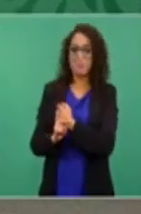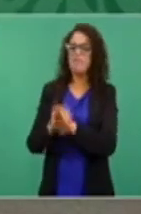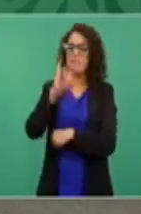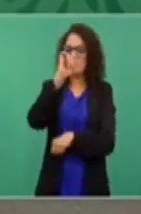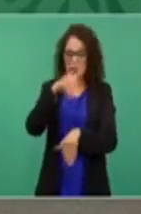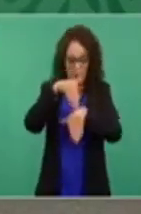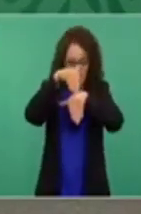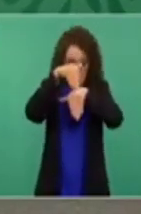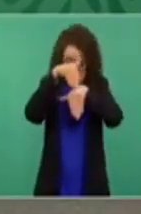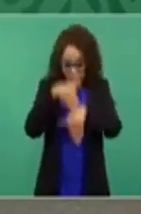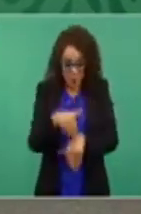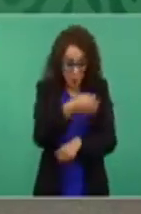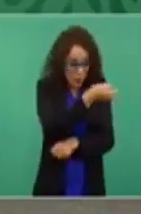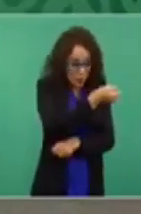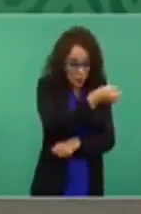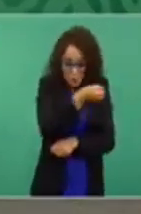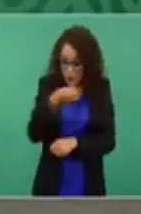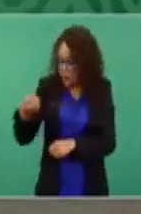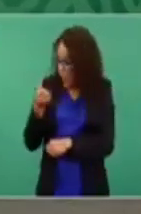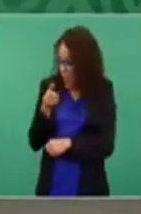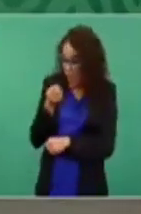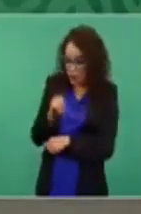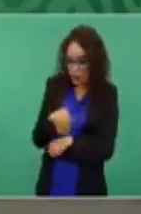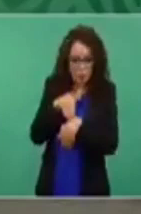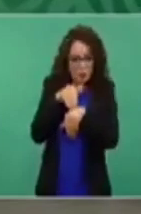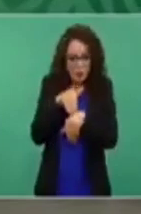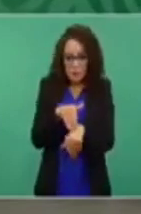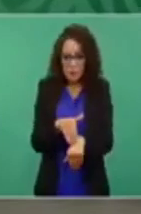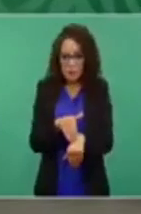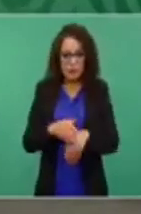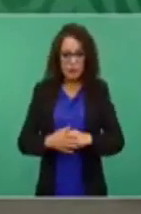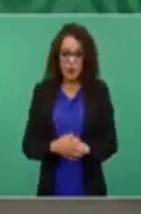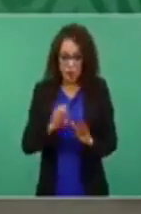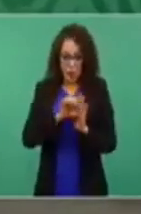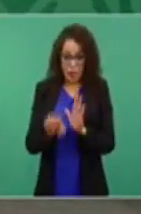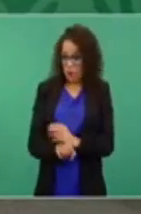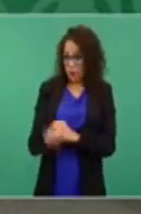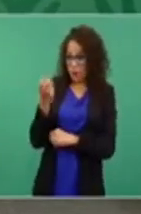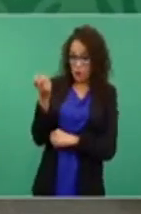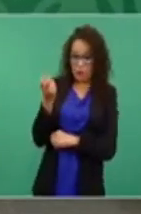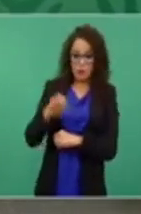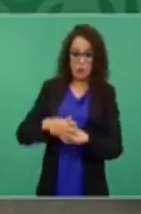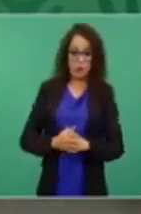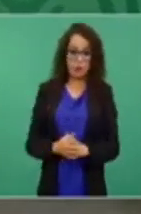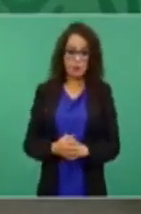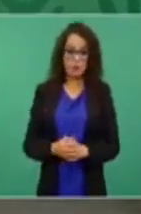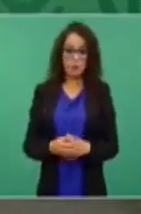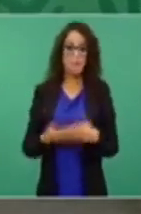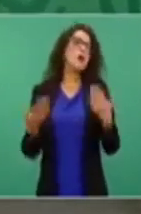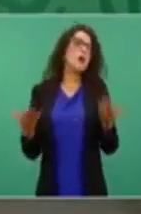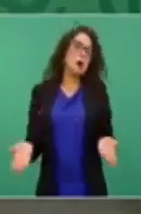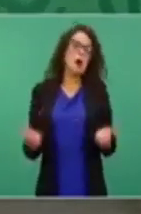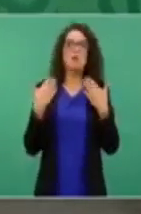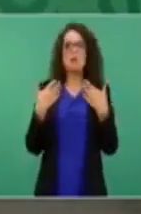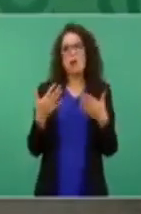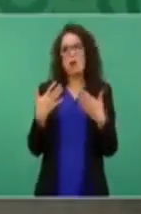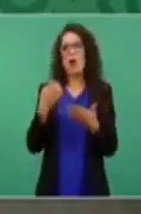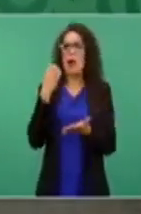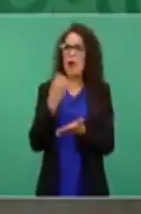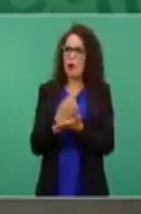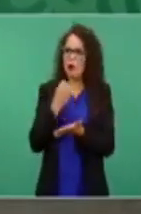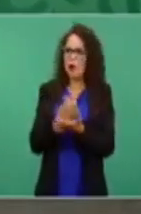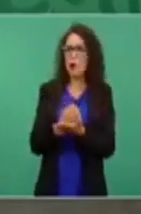pie de la letra. Por ejemplo, eso, ¿no? Va bien la economía de México, van a